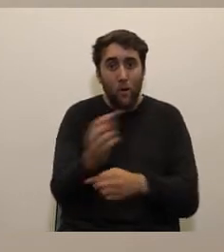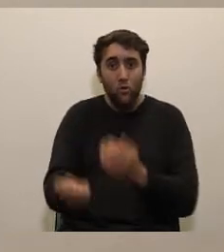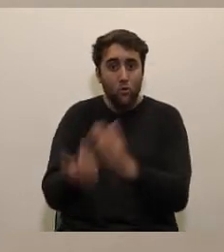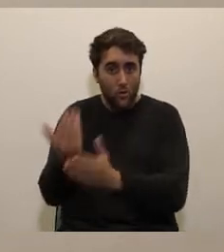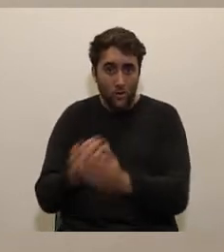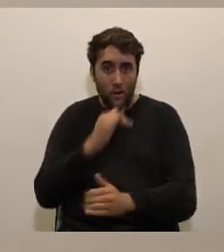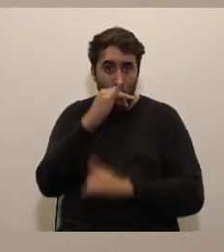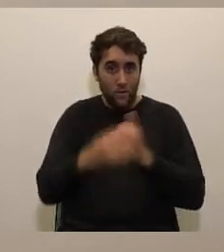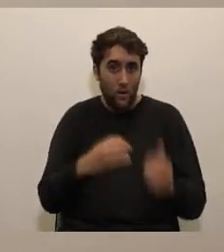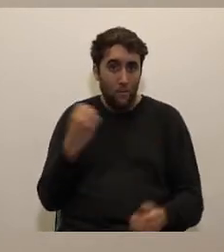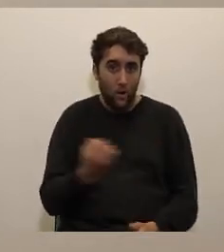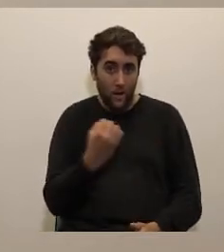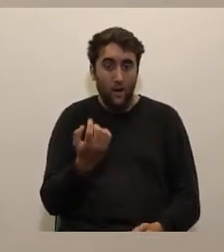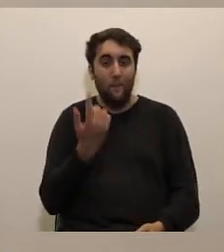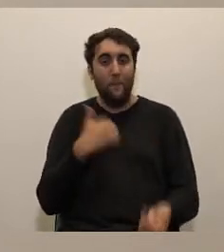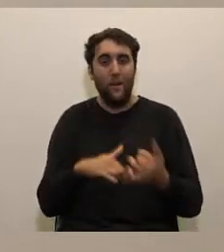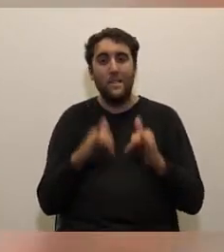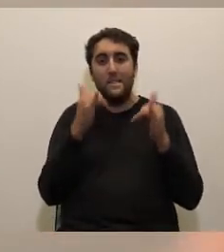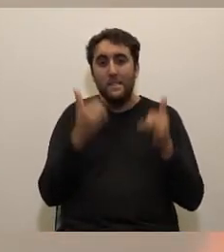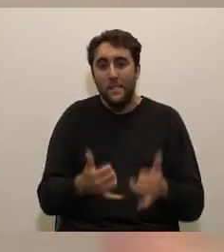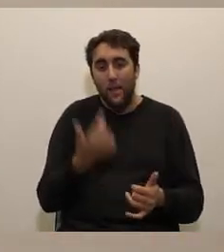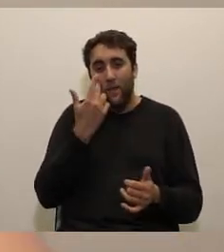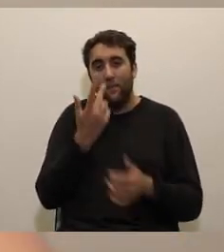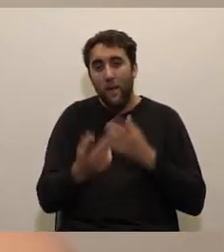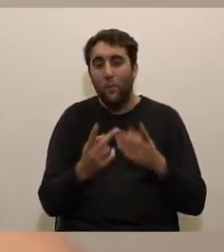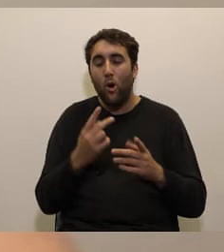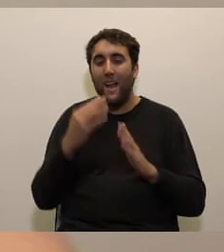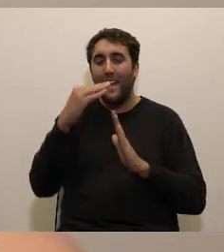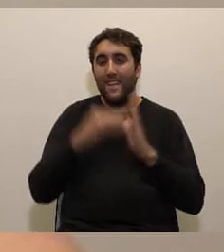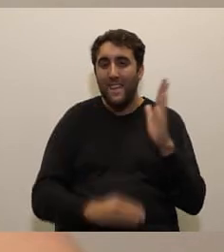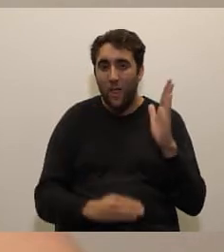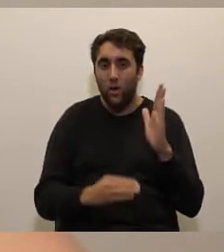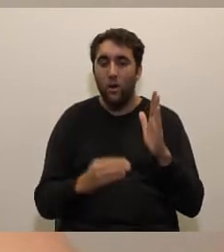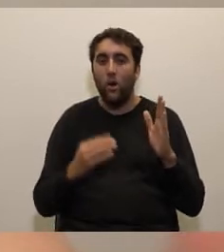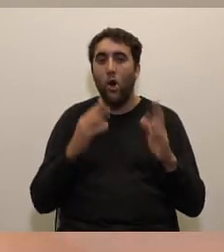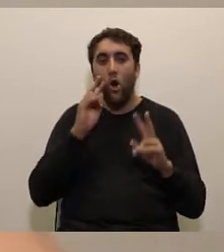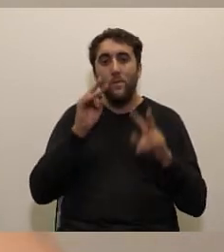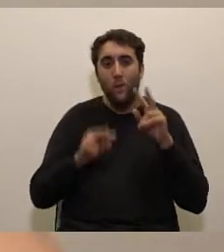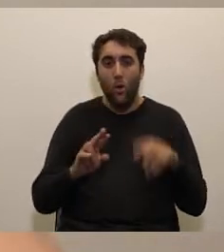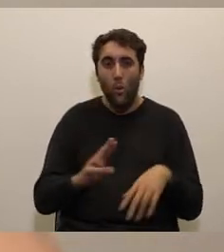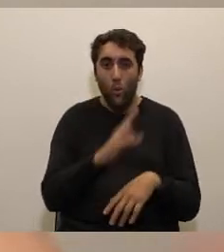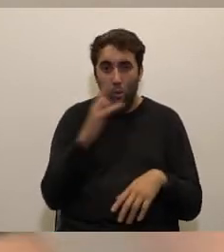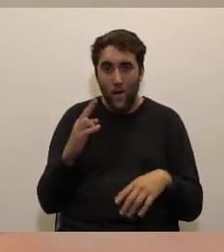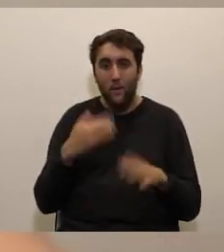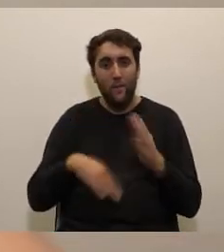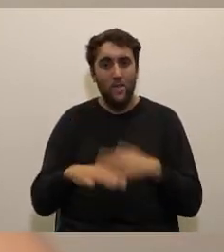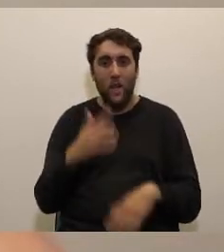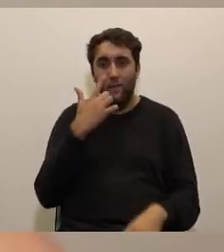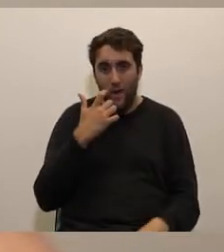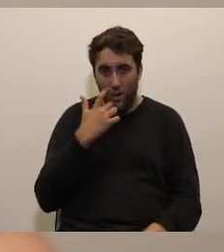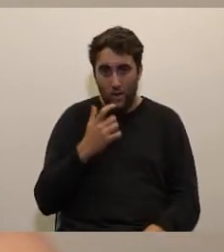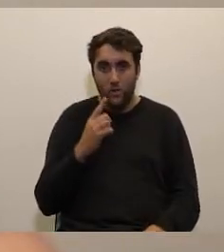sumamente importante, pero si vemos como la lista de observadores para Uruguay, la mayoría son varones, por ejemplo. Entonces tenemos como un desafío también